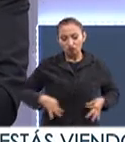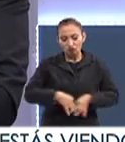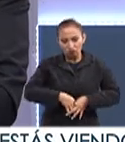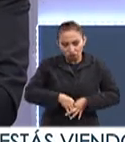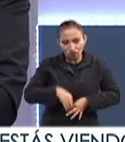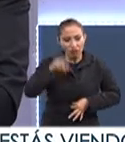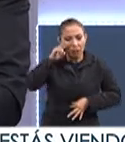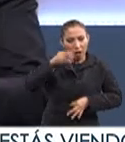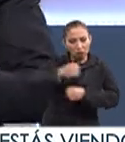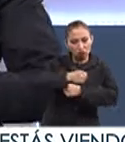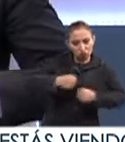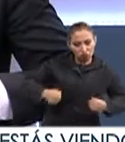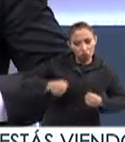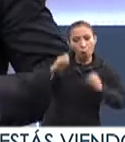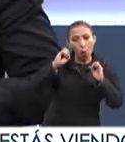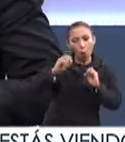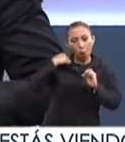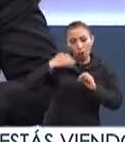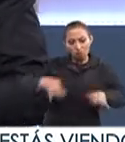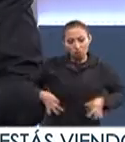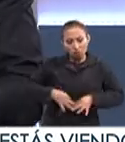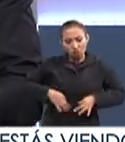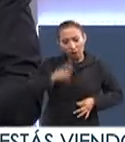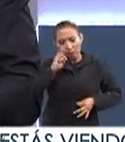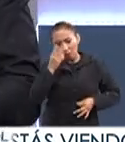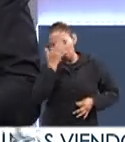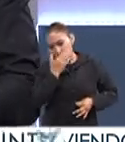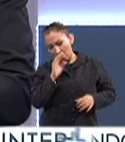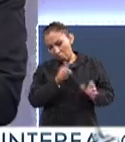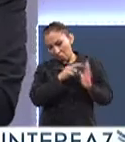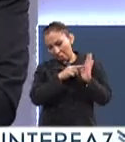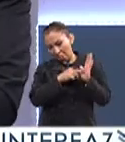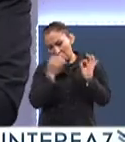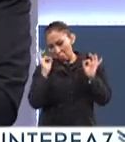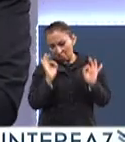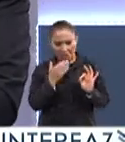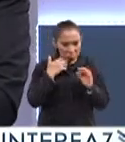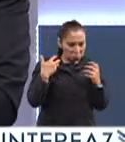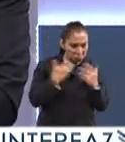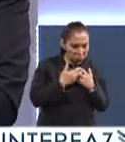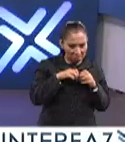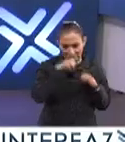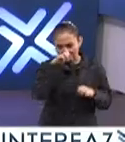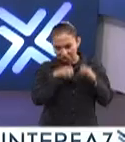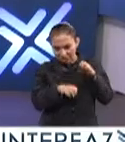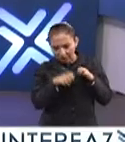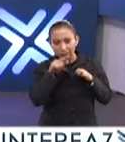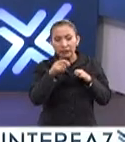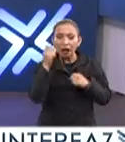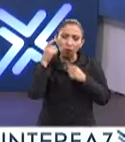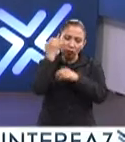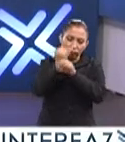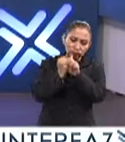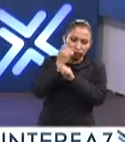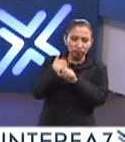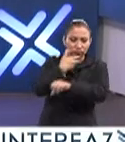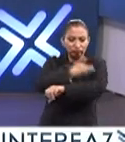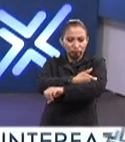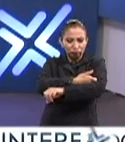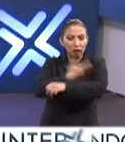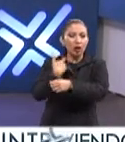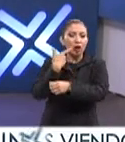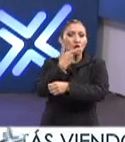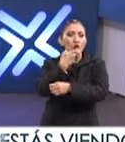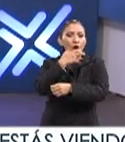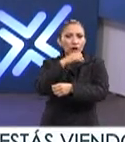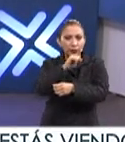vemos si padecemos obesidad, medimos la cintura, vemos si estamos en parámetros adecuados para nuestra edad y algunos estudios de laboratorio.